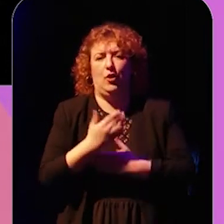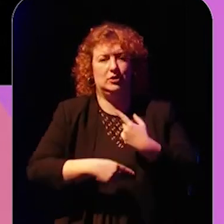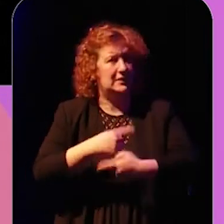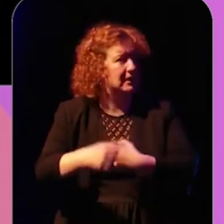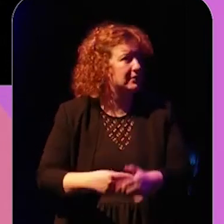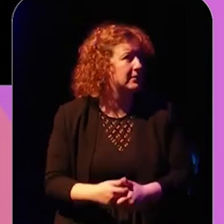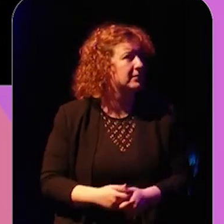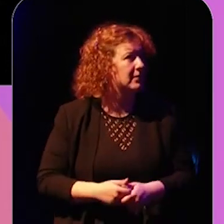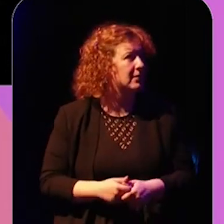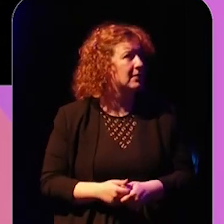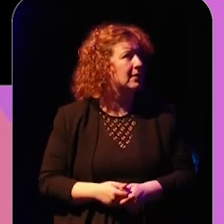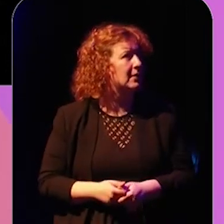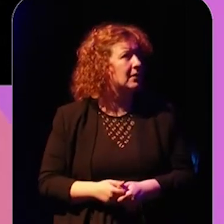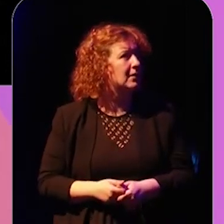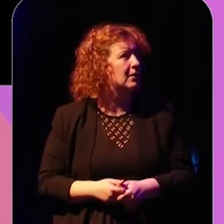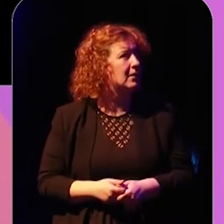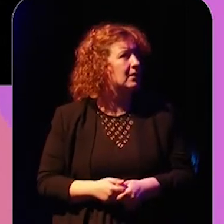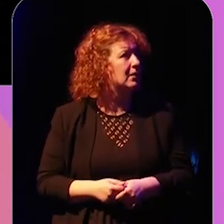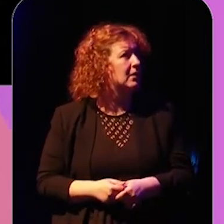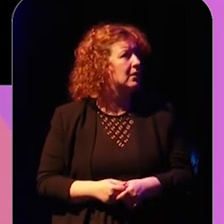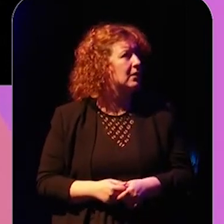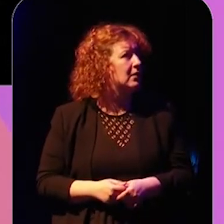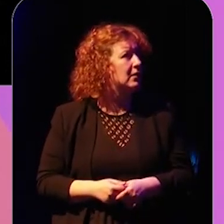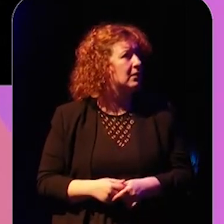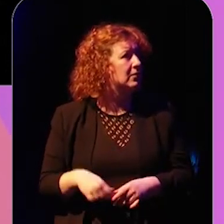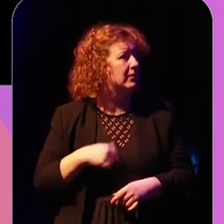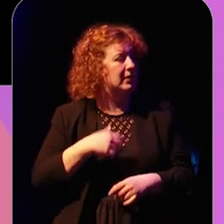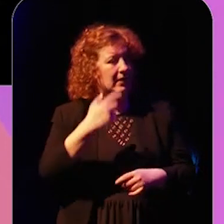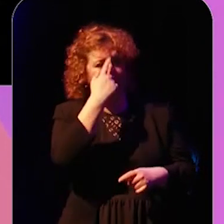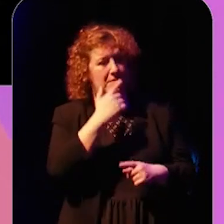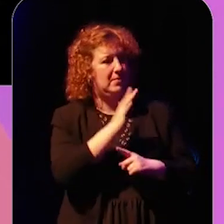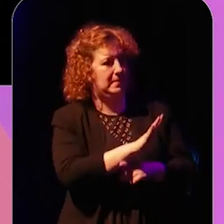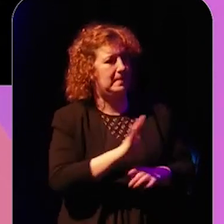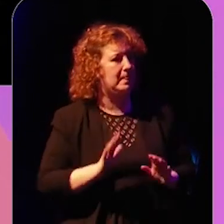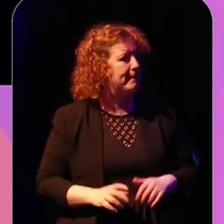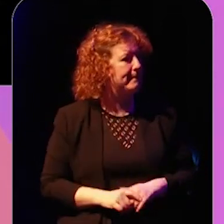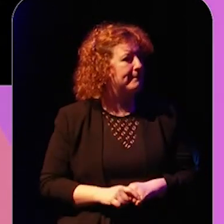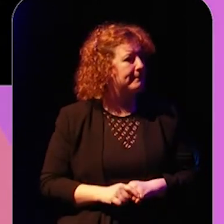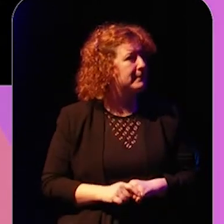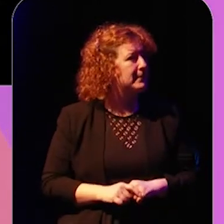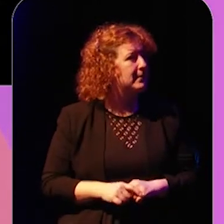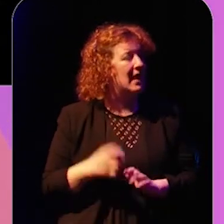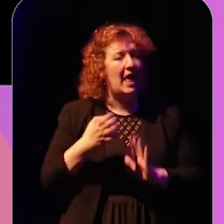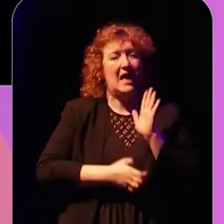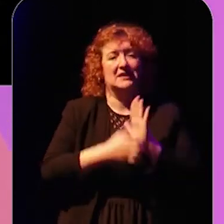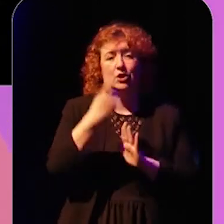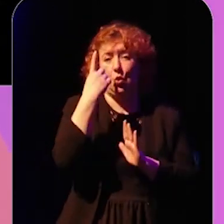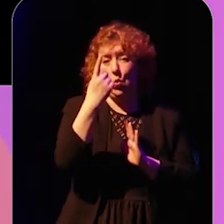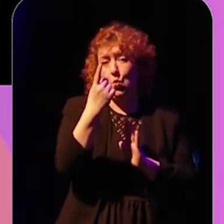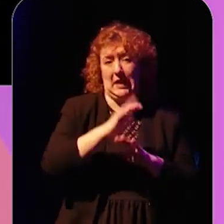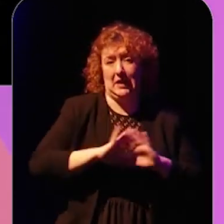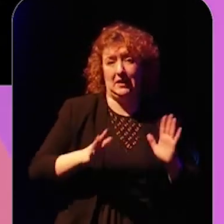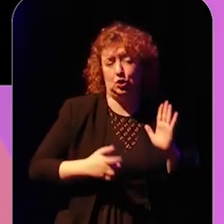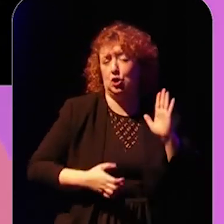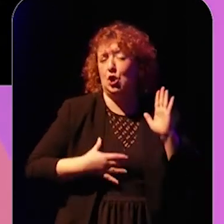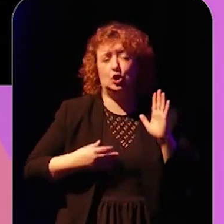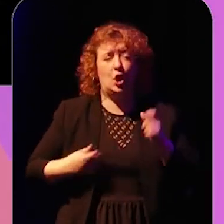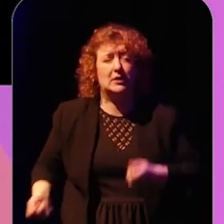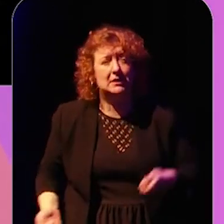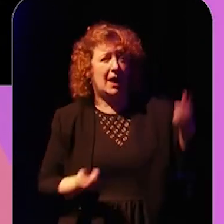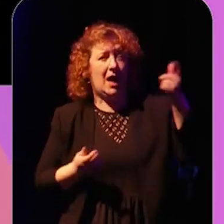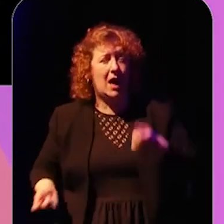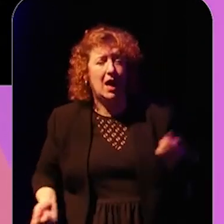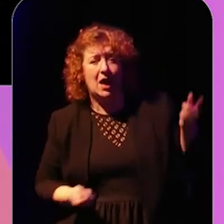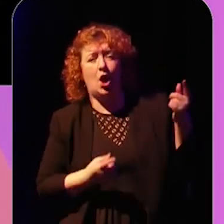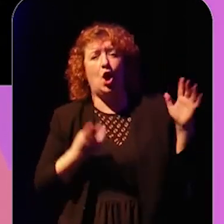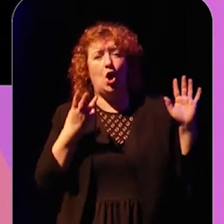tenía muchos condicionantes. Este edificio, al final, bueno, pues he puesto unas imágenes porque solo había un ascensor para subir todas las